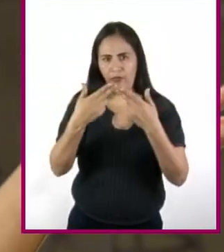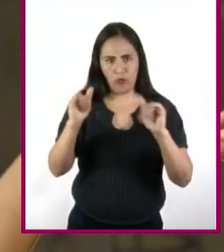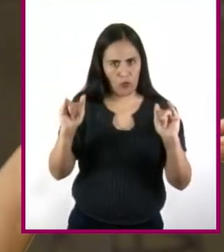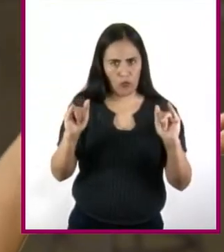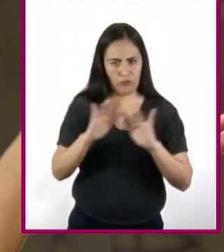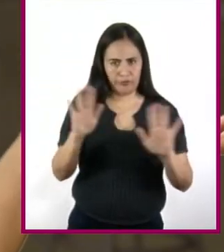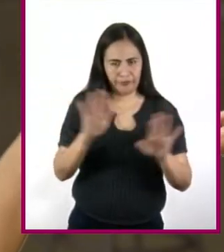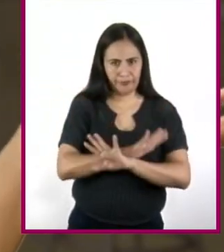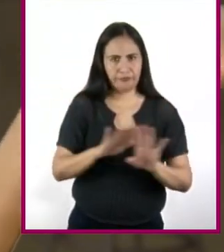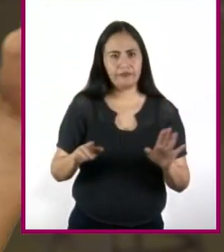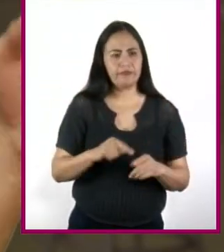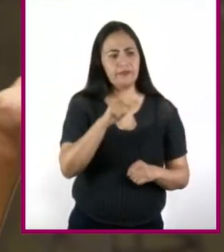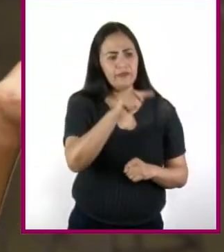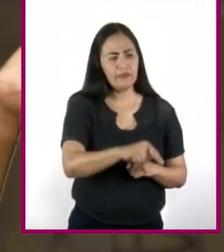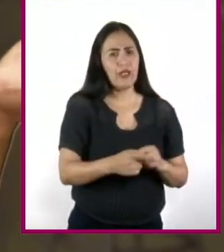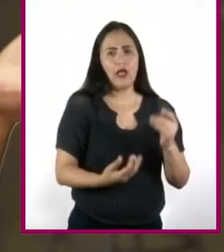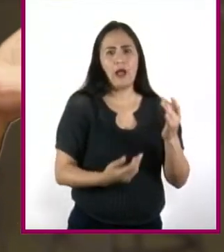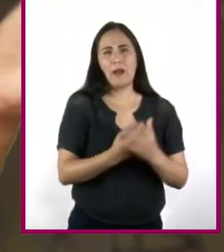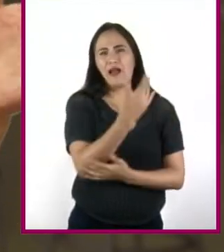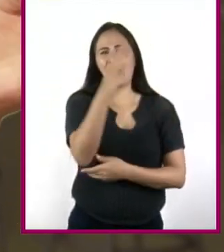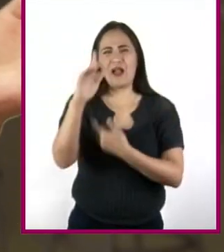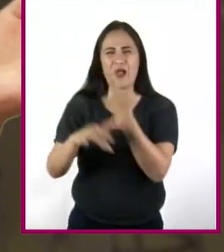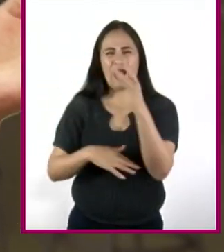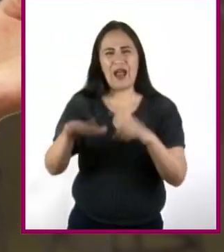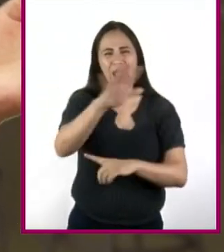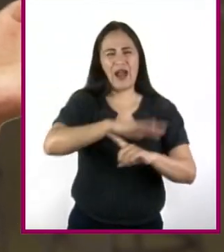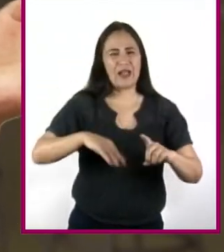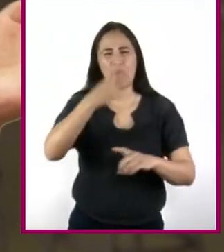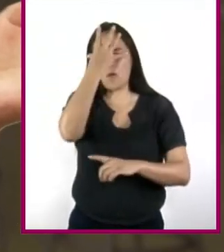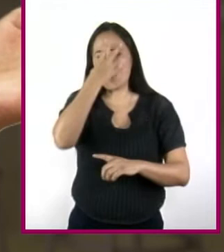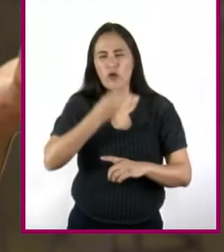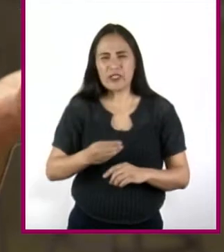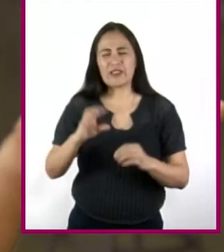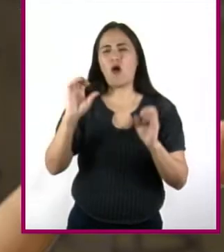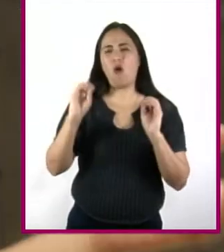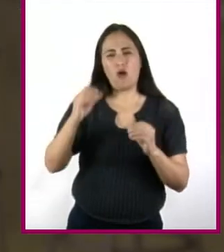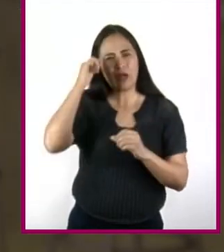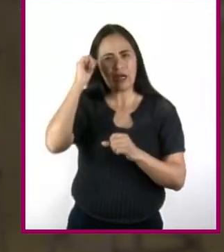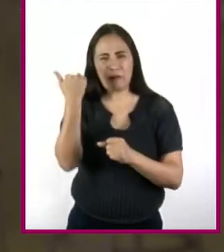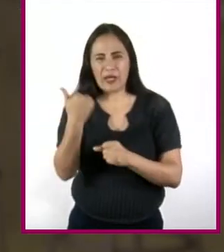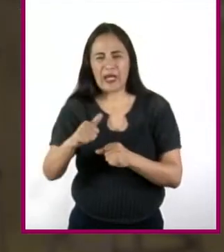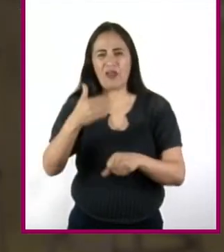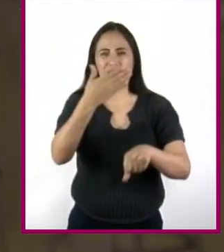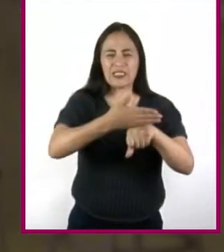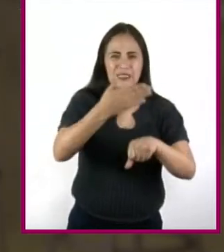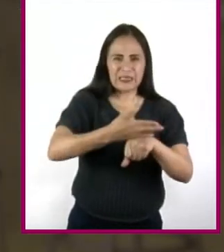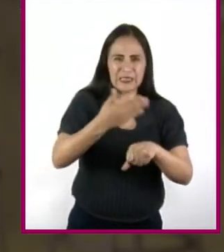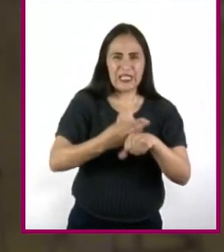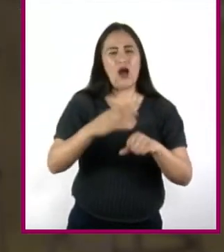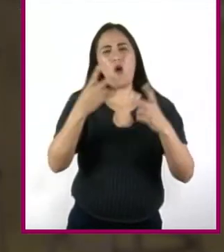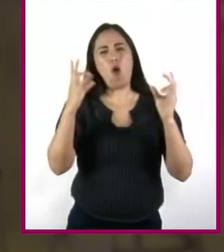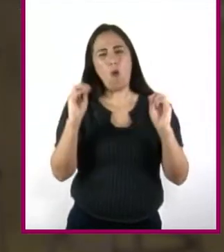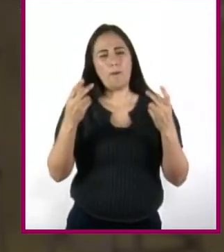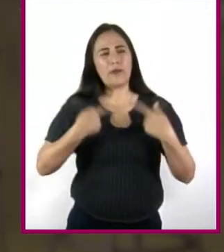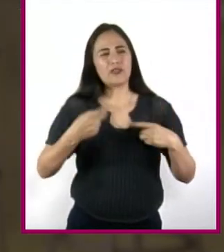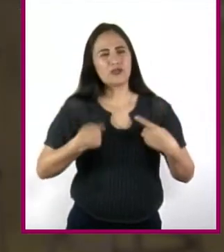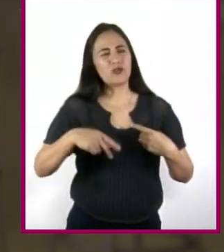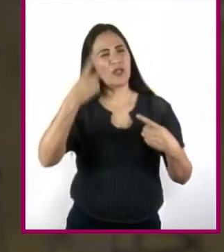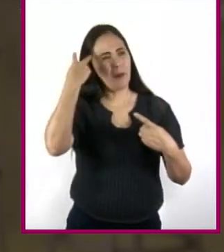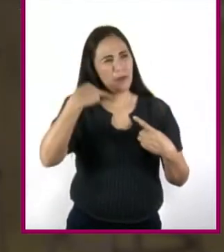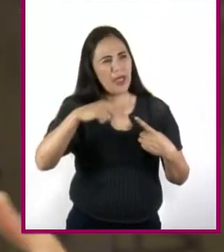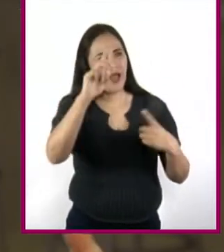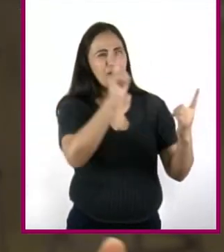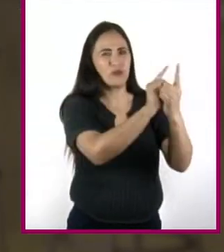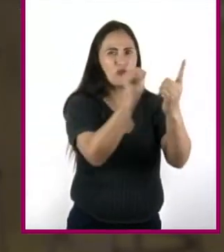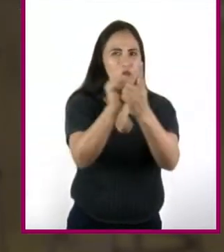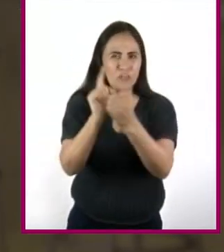ni estaremos en el paraíso o siendo castigados por nuestros pecados. Yo todavía me siento mal por la muerte de mi abuelo y no me siento